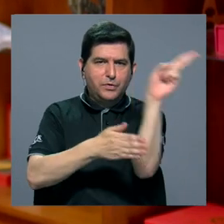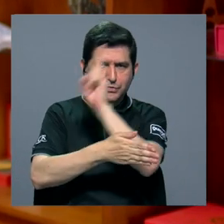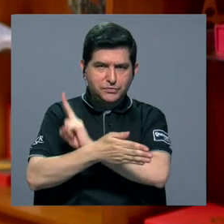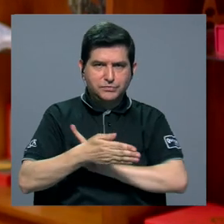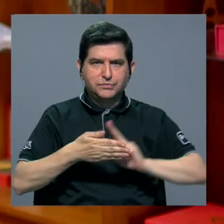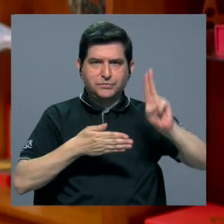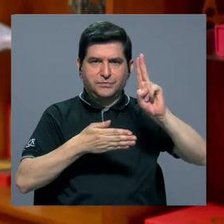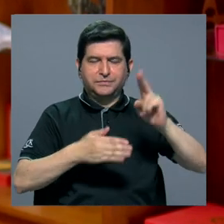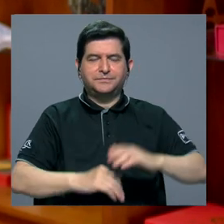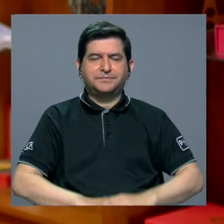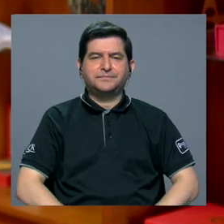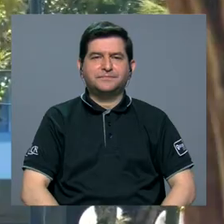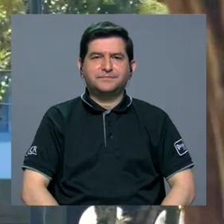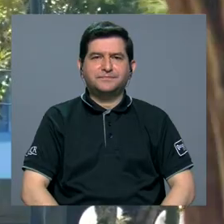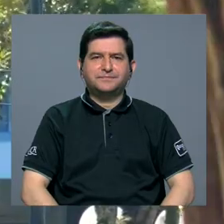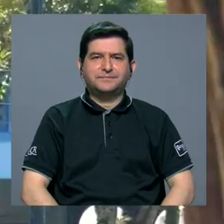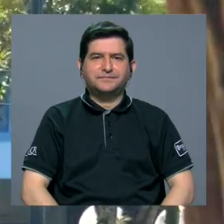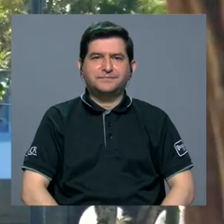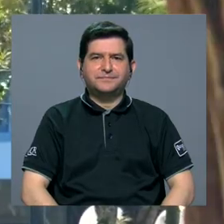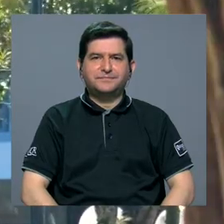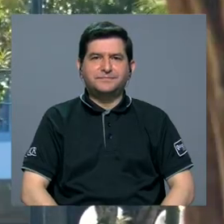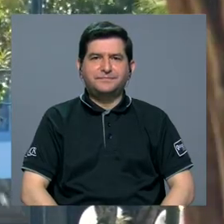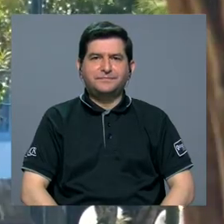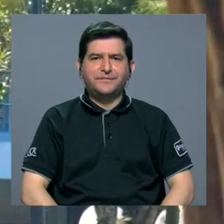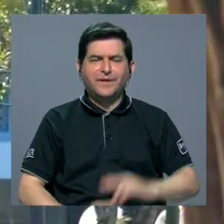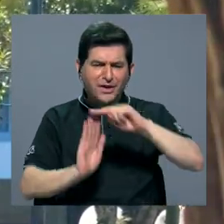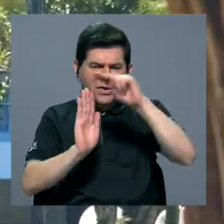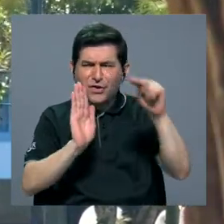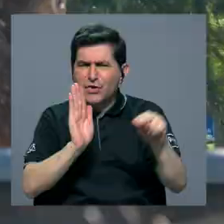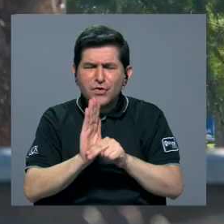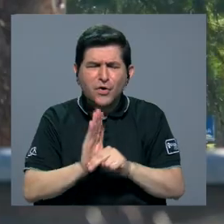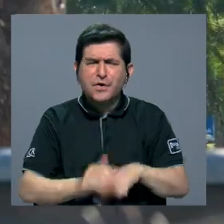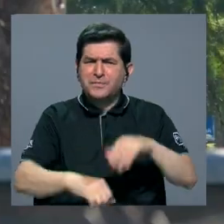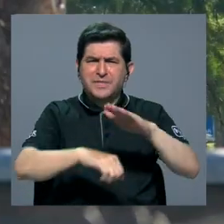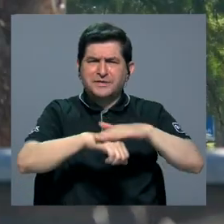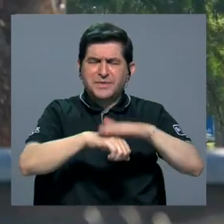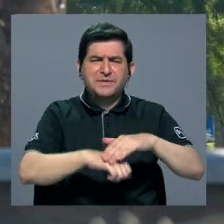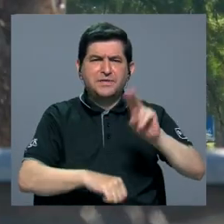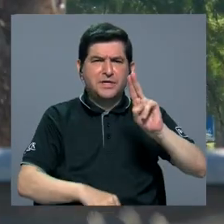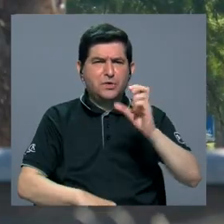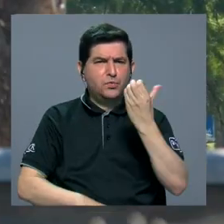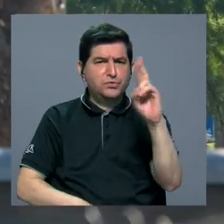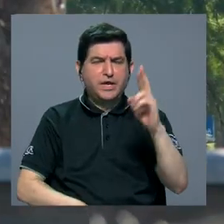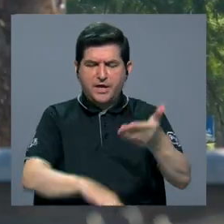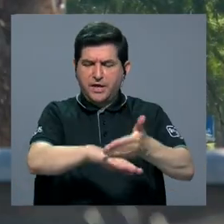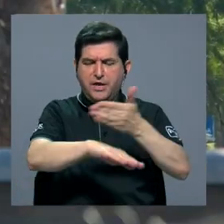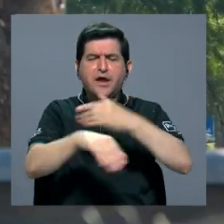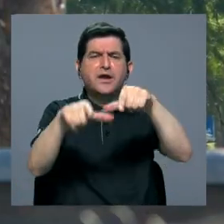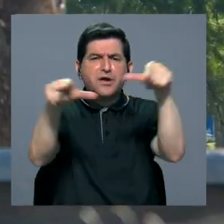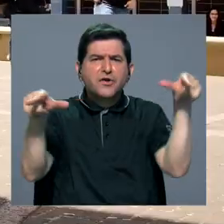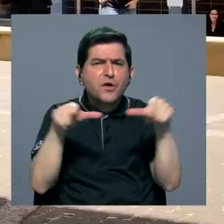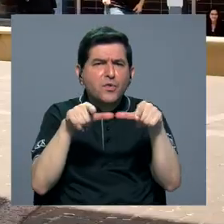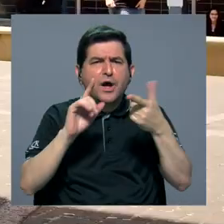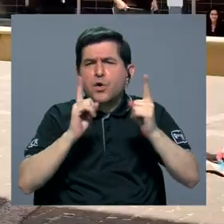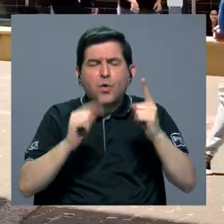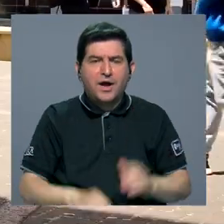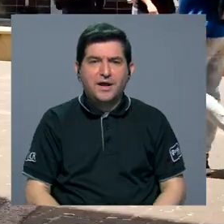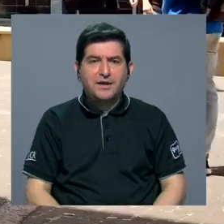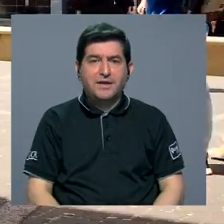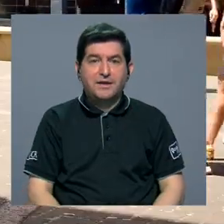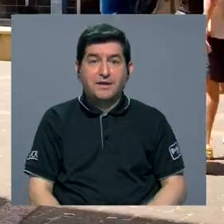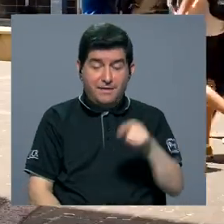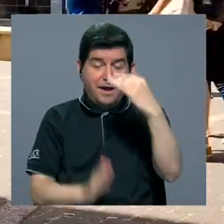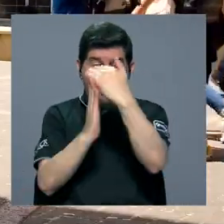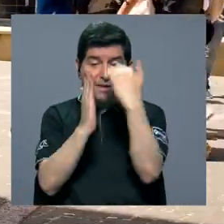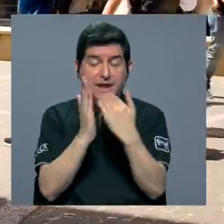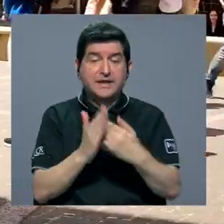comunidad universitaria. ¿Qué parámetros hicieron que la UCR escalara posiciones? El ranking